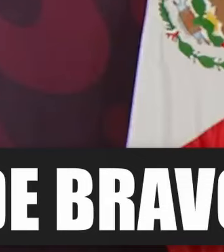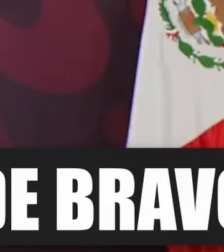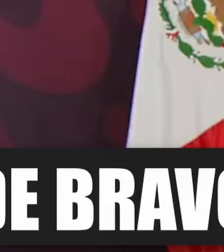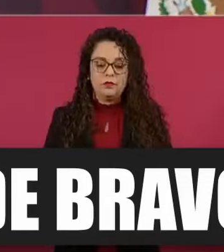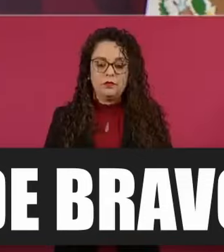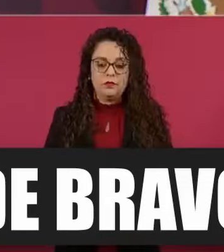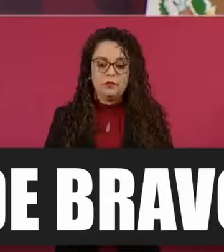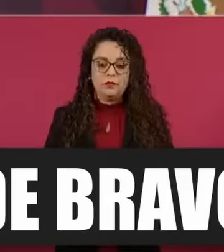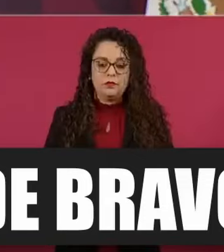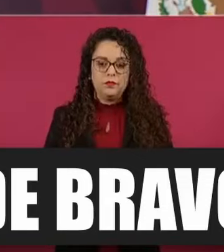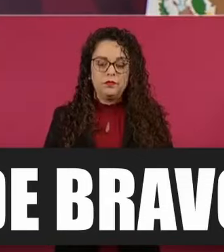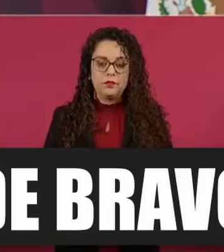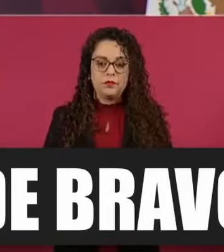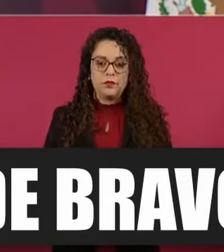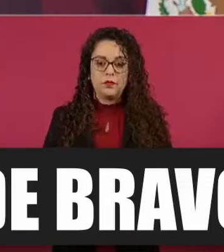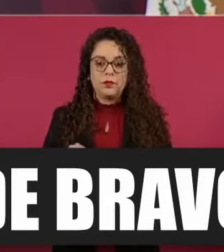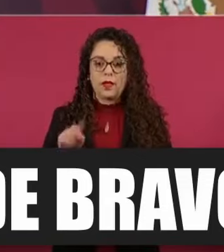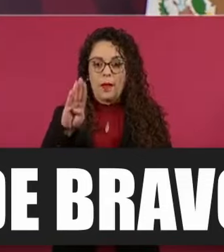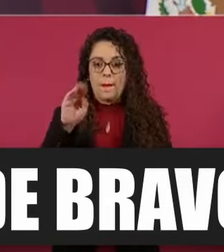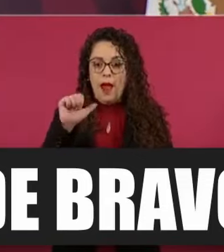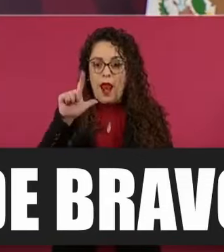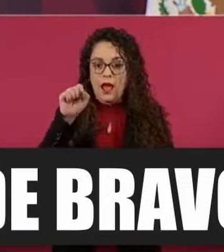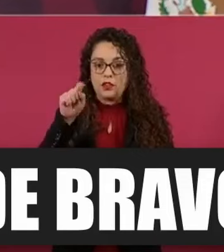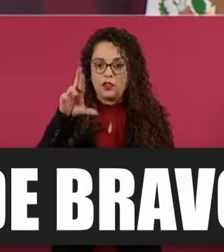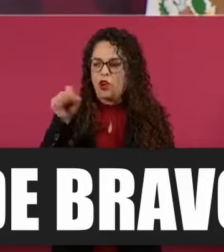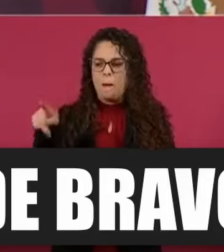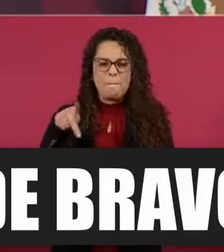Entonces, se llevó balastro, pero